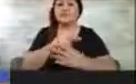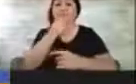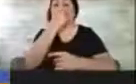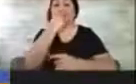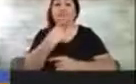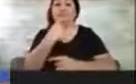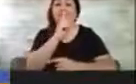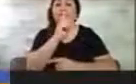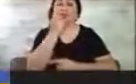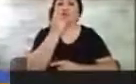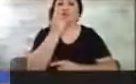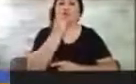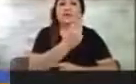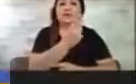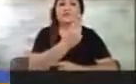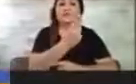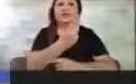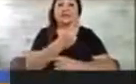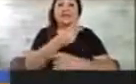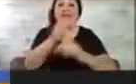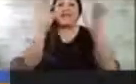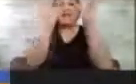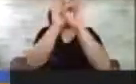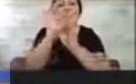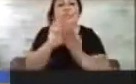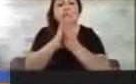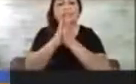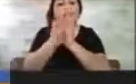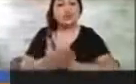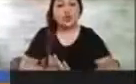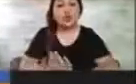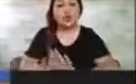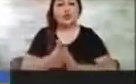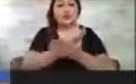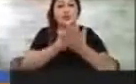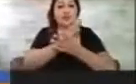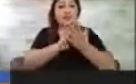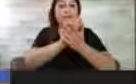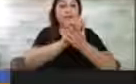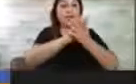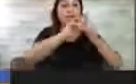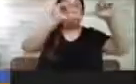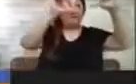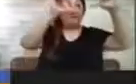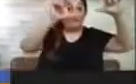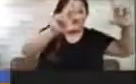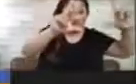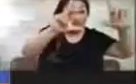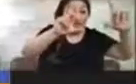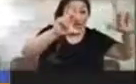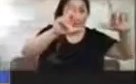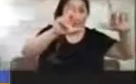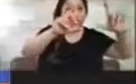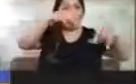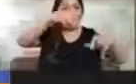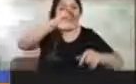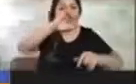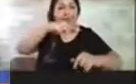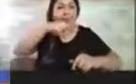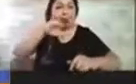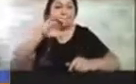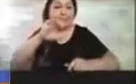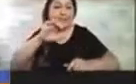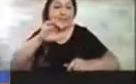todo lo que vaya en forma de imagen. Infografías, memes, fotos, afiches, vídeos,